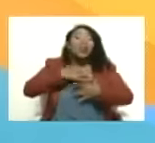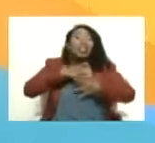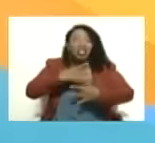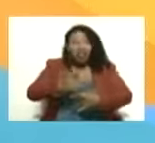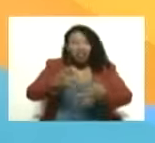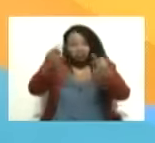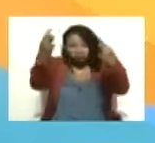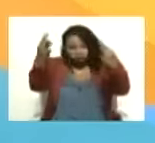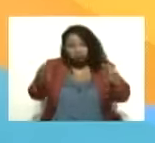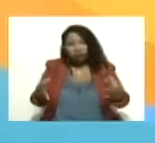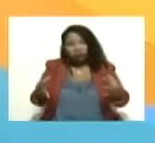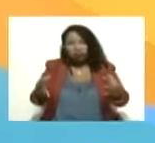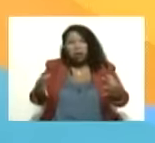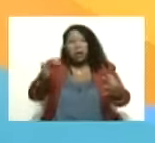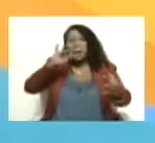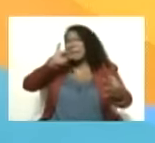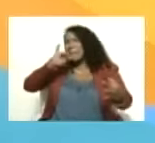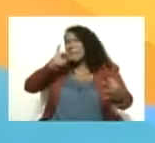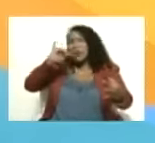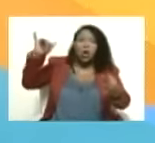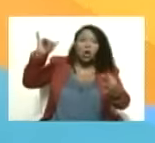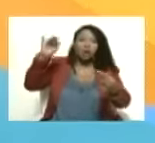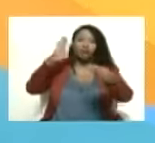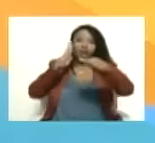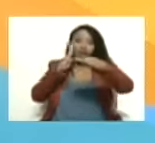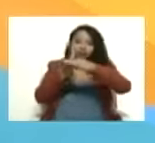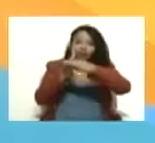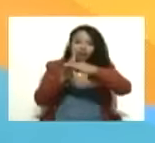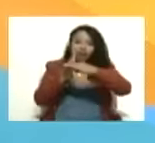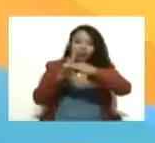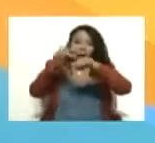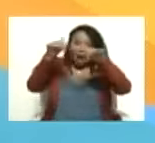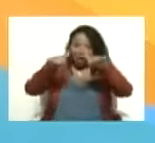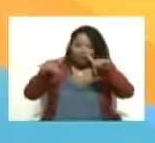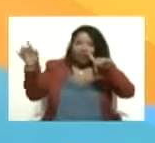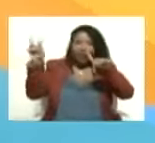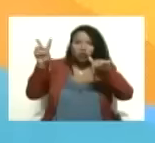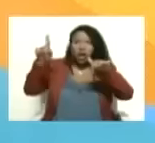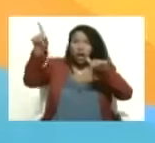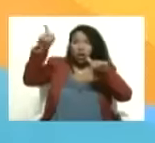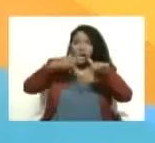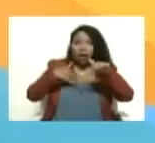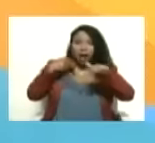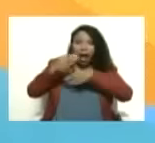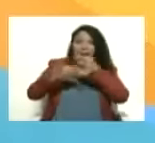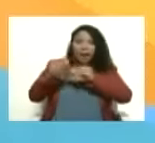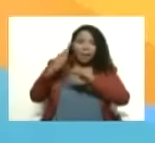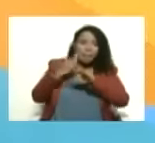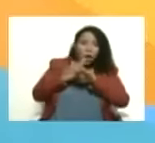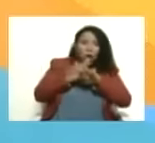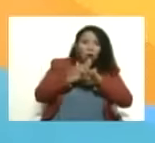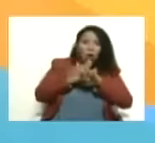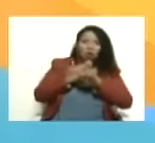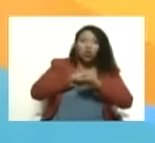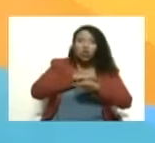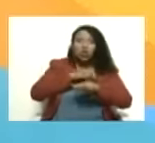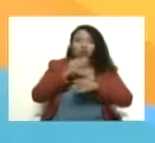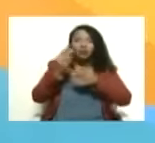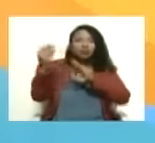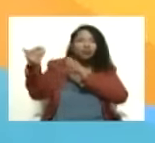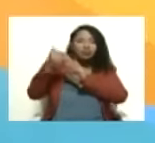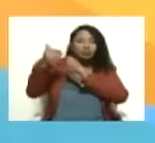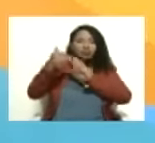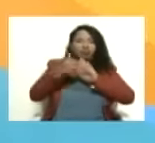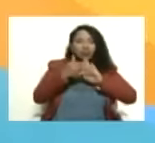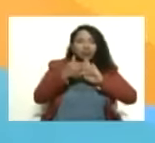era denunciar y detener en Venezuela la agresión que estábamos recibiendo por parte de